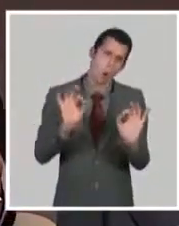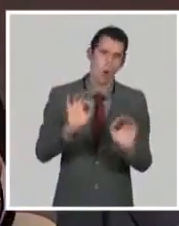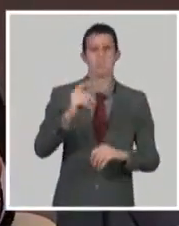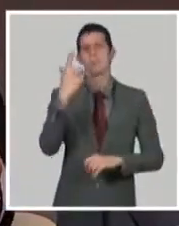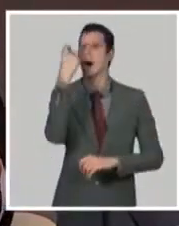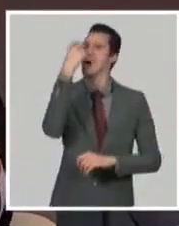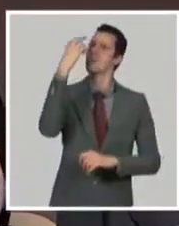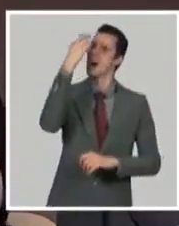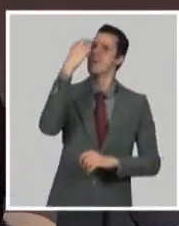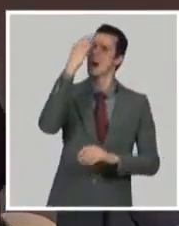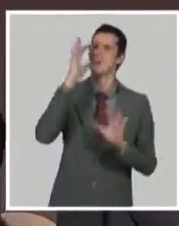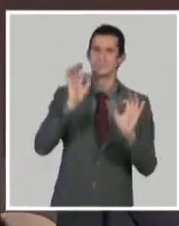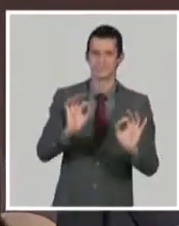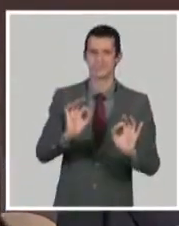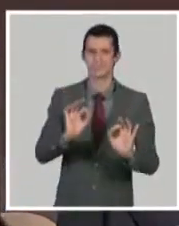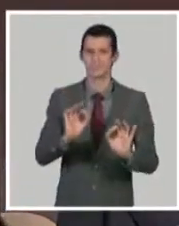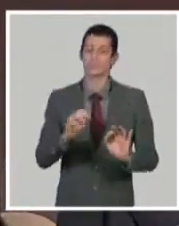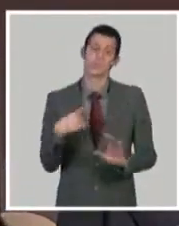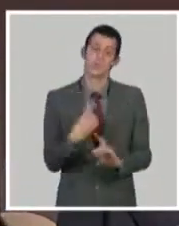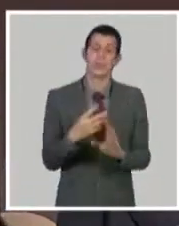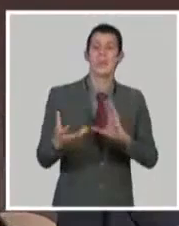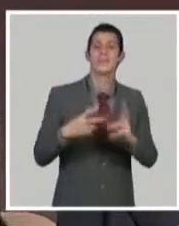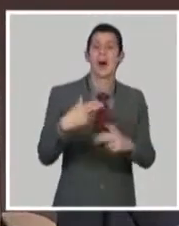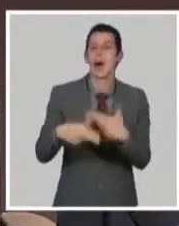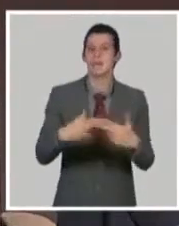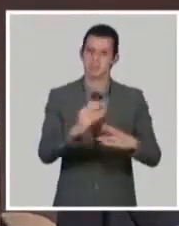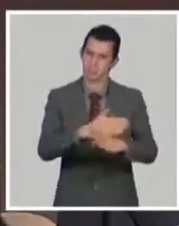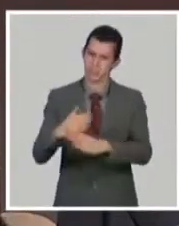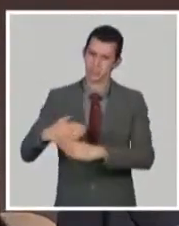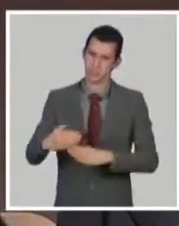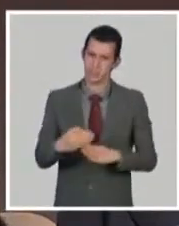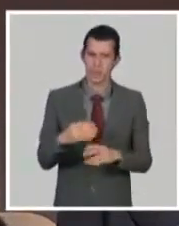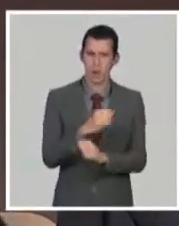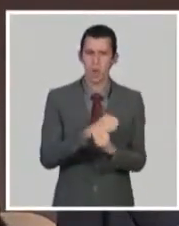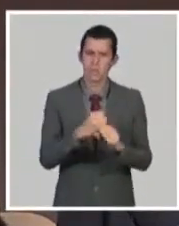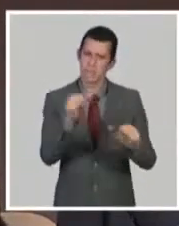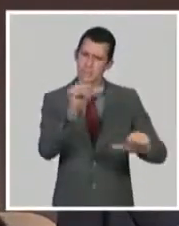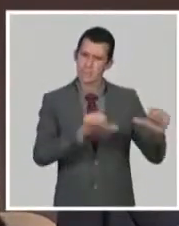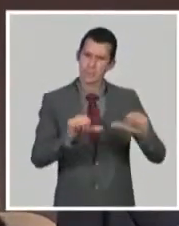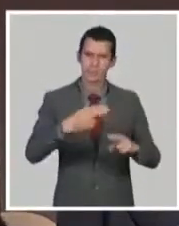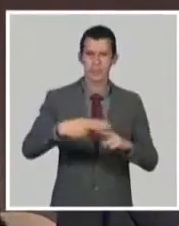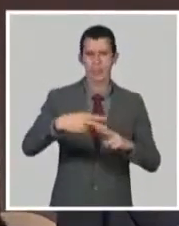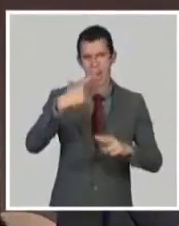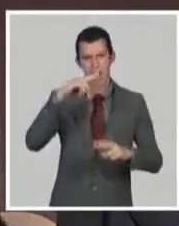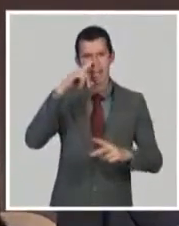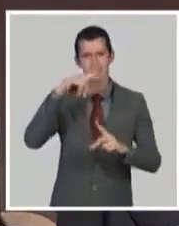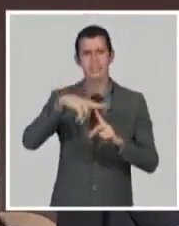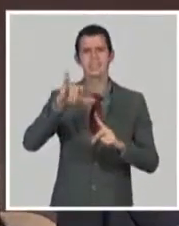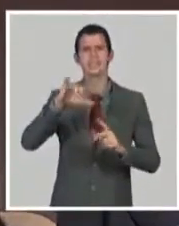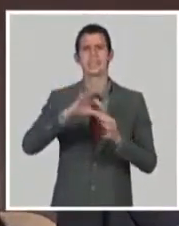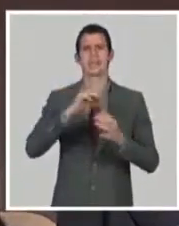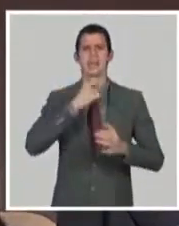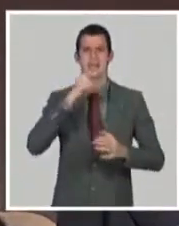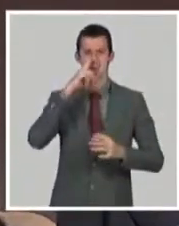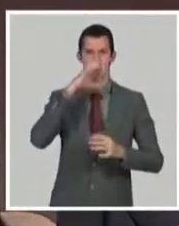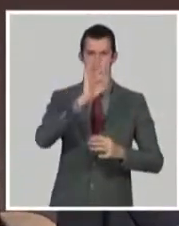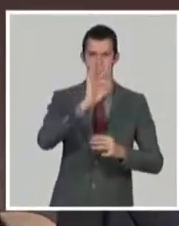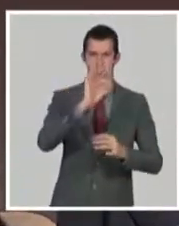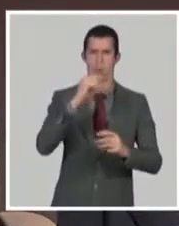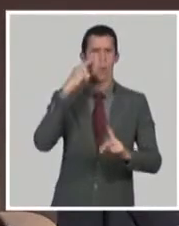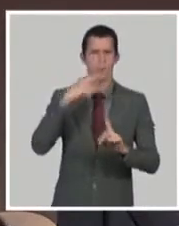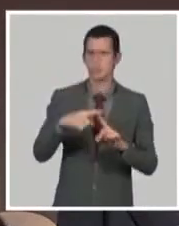antígenos, o usando los antígenos que tengan estas mutaciones, estudiando modelando qué posibles mutaciones pudieran